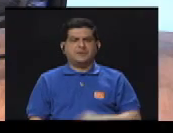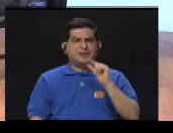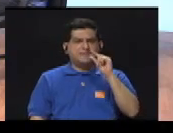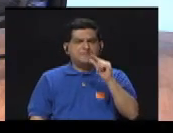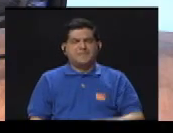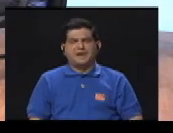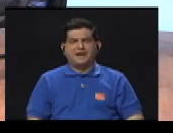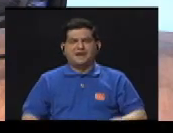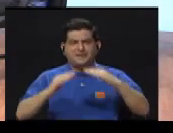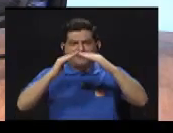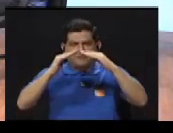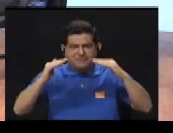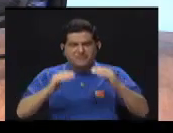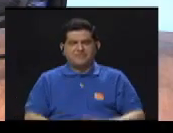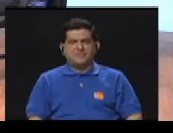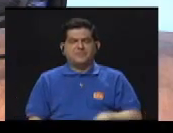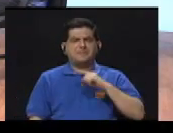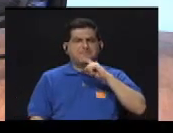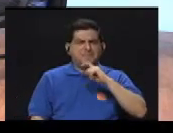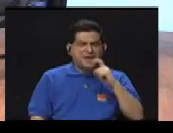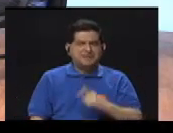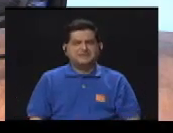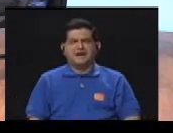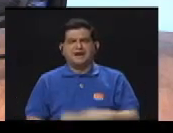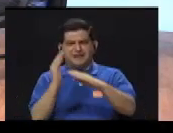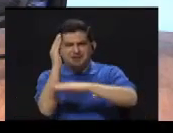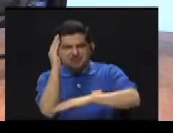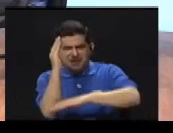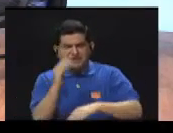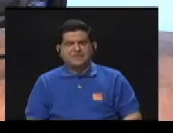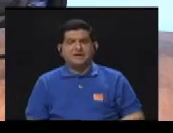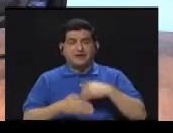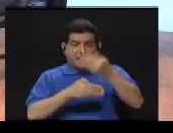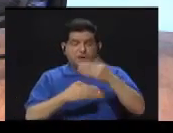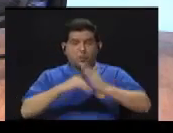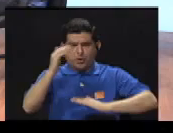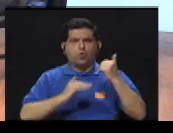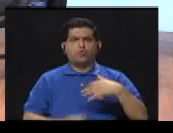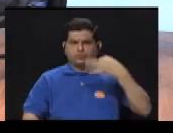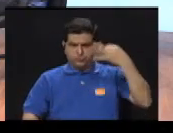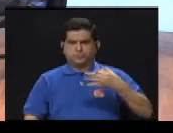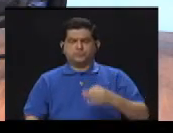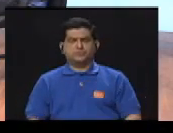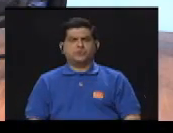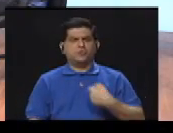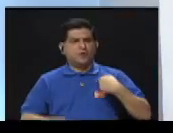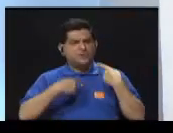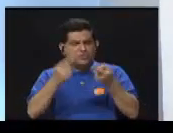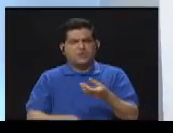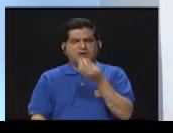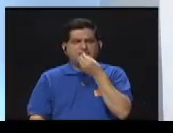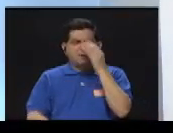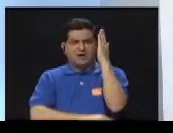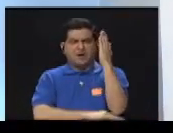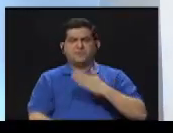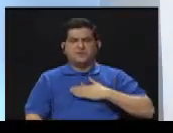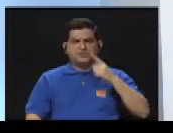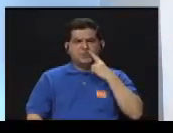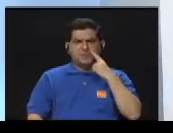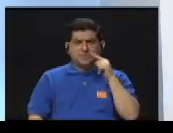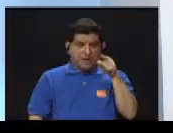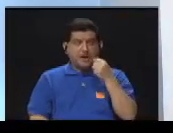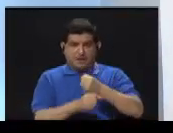construye con un pequeño ranchito ahí con latas y tablas y luego empiezan a construir la obra. Entonces, digamos, yo cuando me acuerdo, cuando iba a dejarle almuerzo a mi papá,